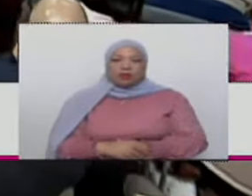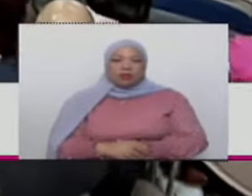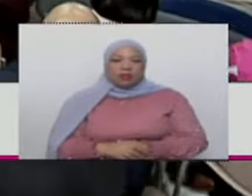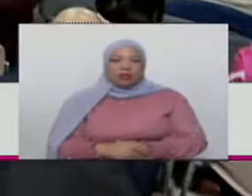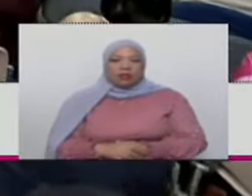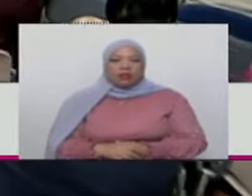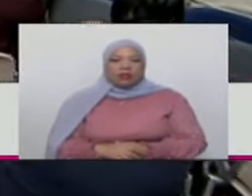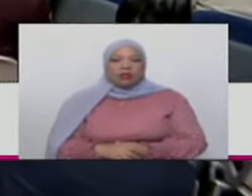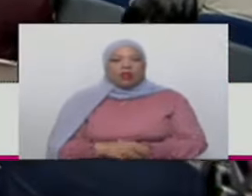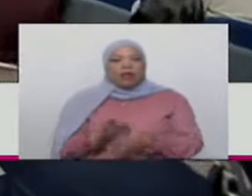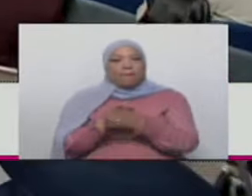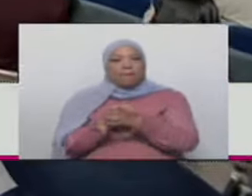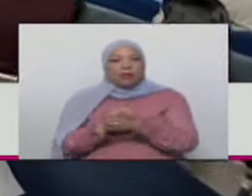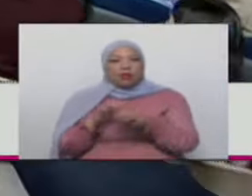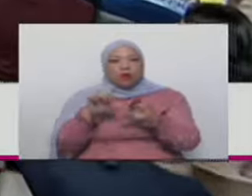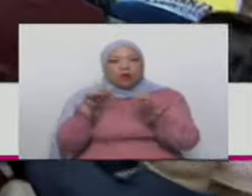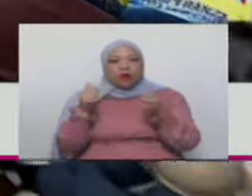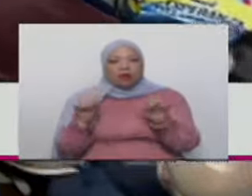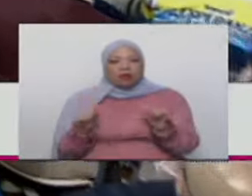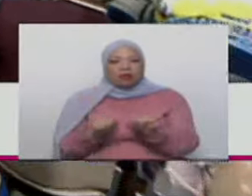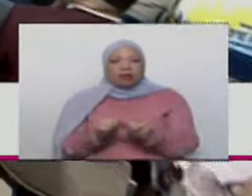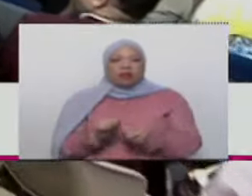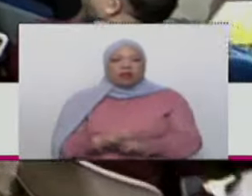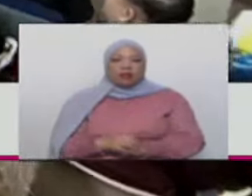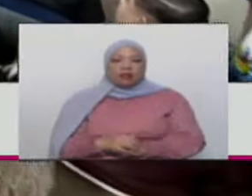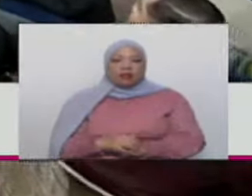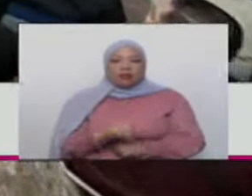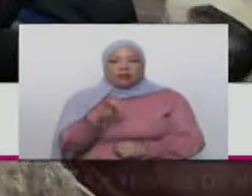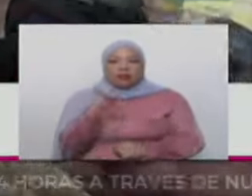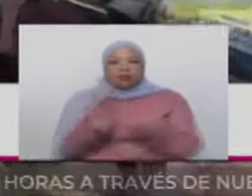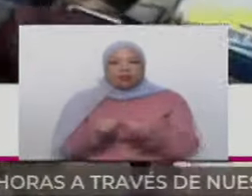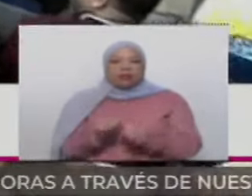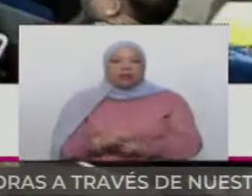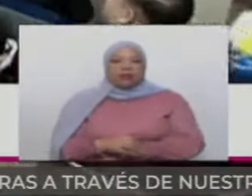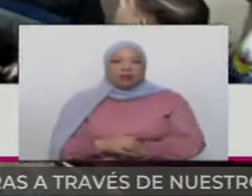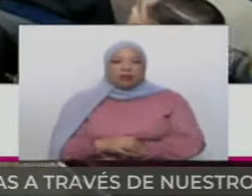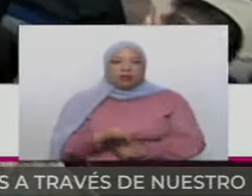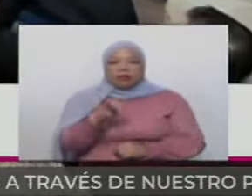nuestros grandes artistas presentes. Iván Pérez Rossi,